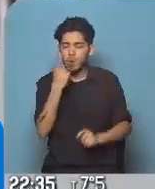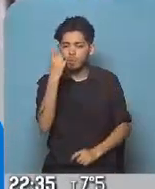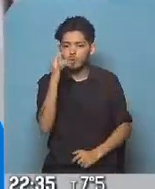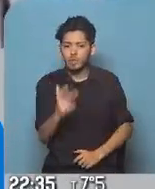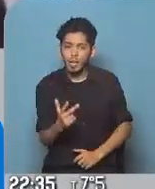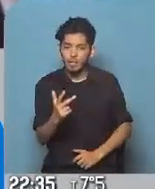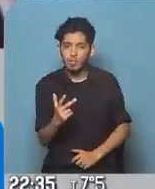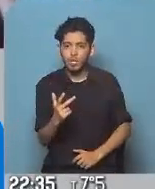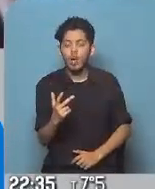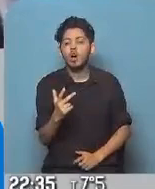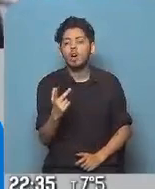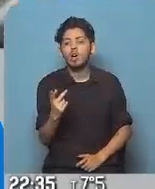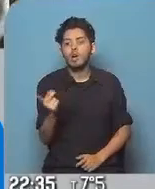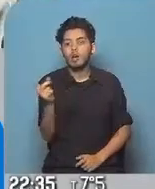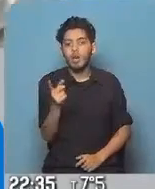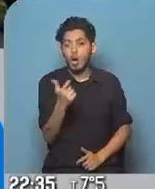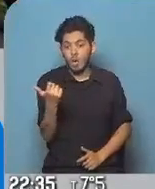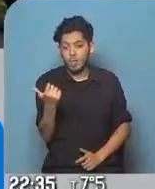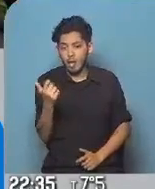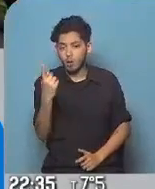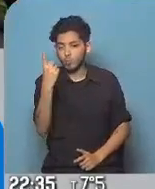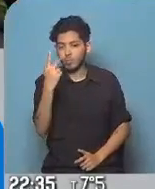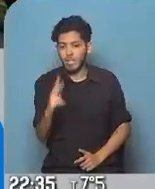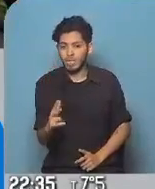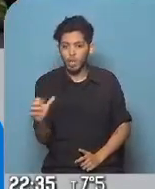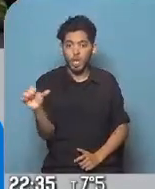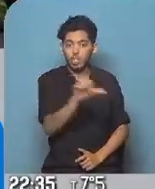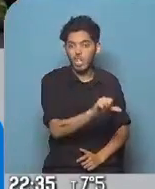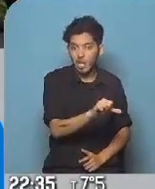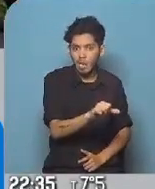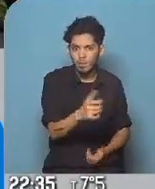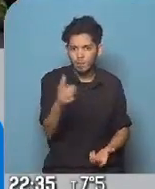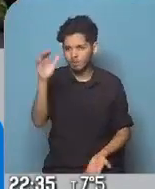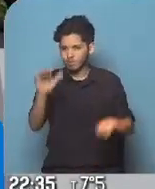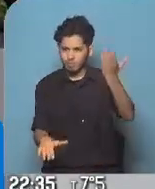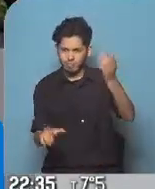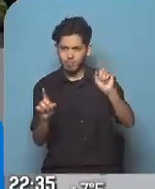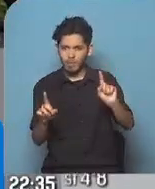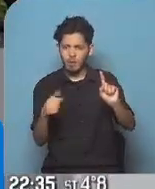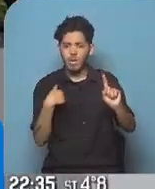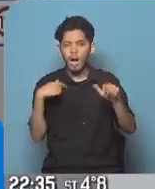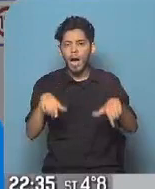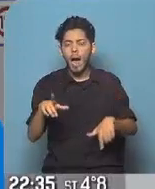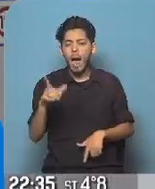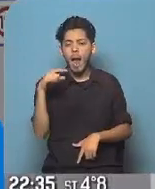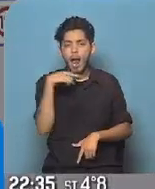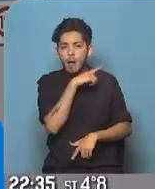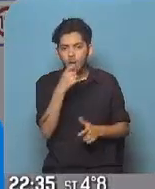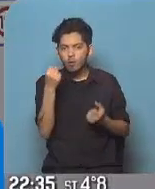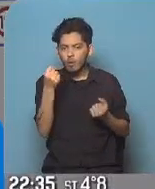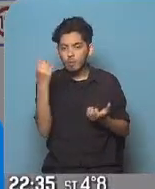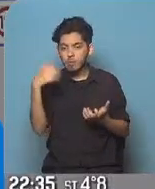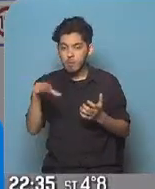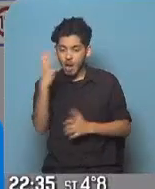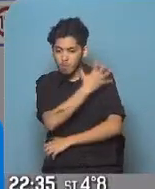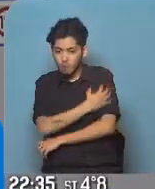Occidental. Esa diferencia se fue corrigiendo. Ahora, sigue siendo bastante marcada. El este de Alemania sigue siendo bastante más pobre, está